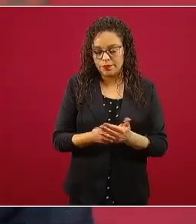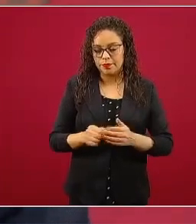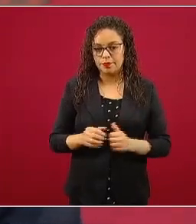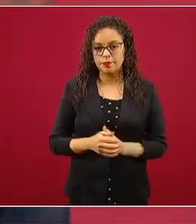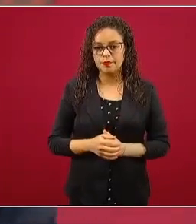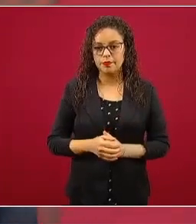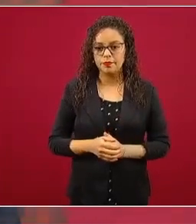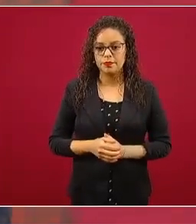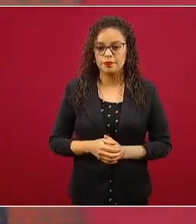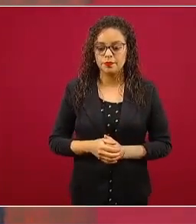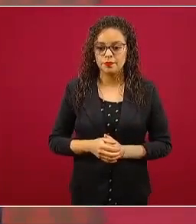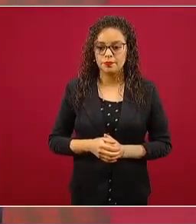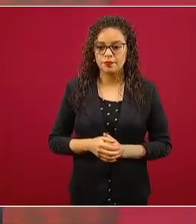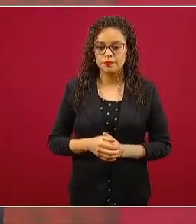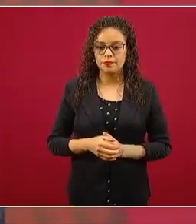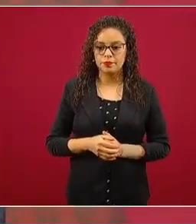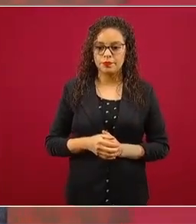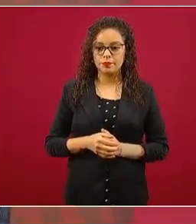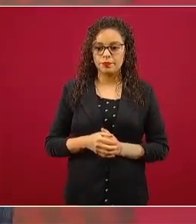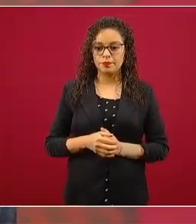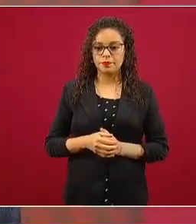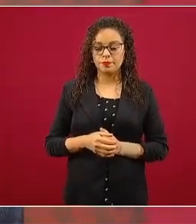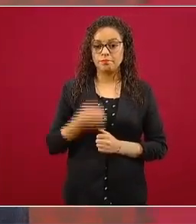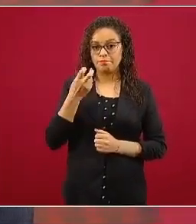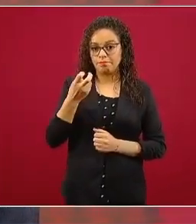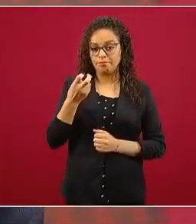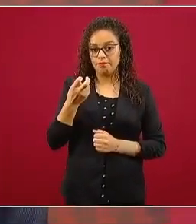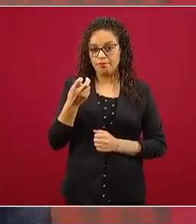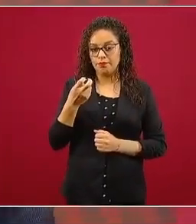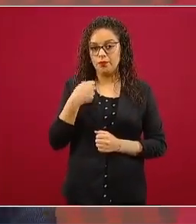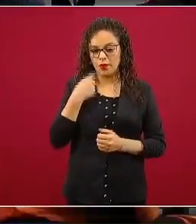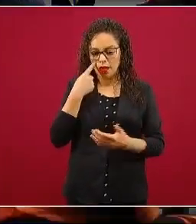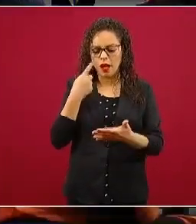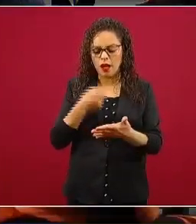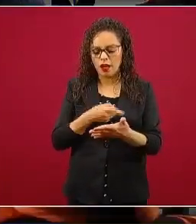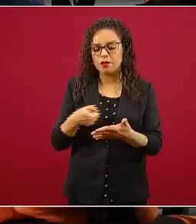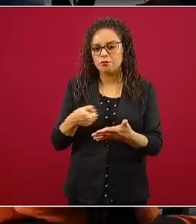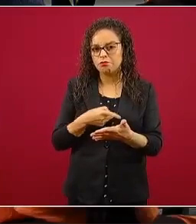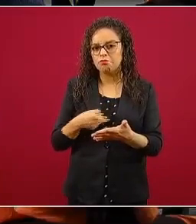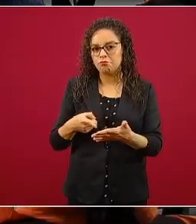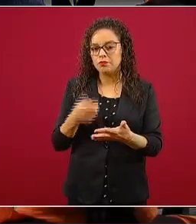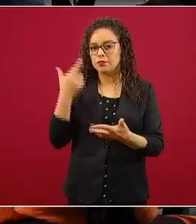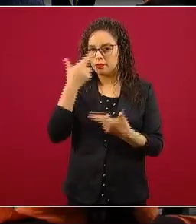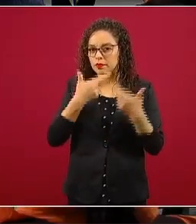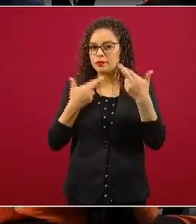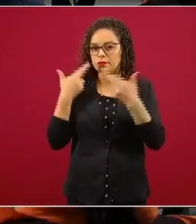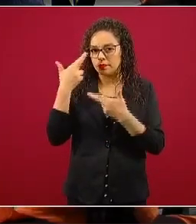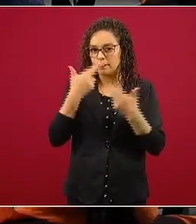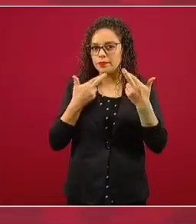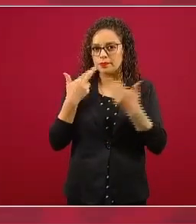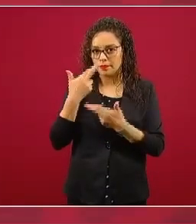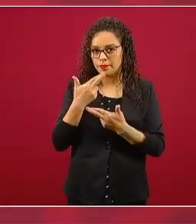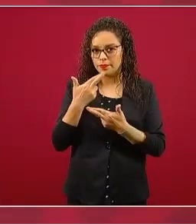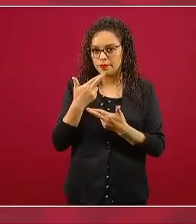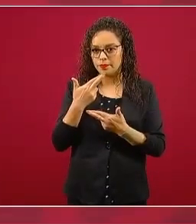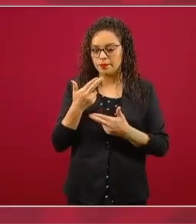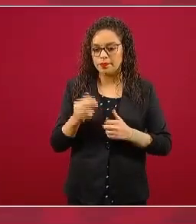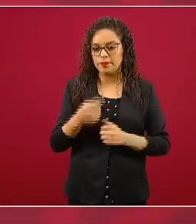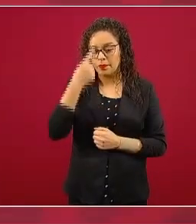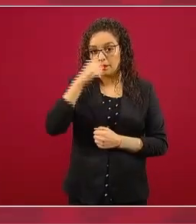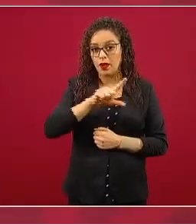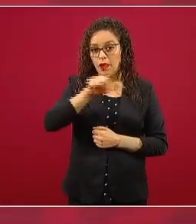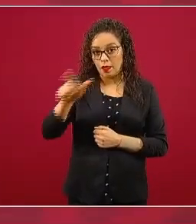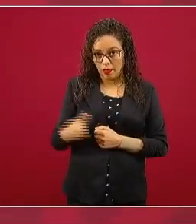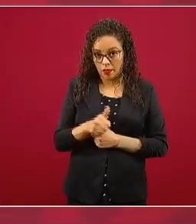ya una propuesta inicial y nosotros queremos darla a conocer